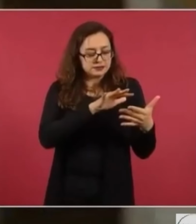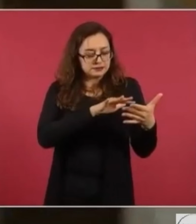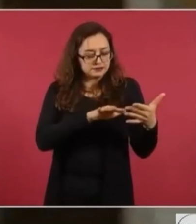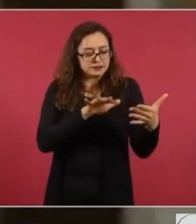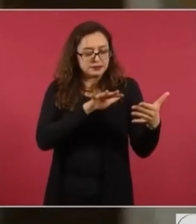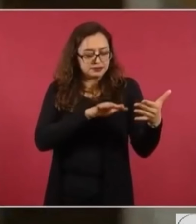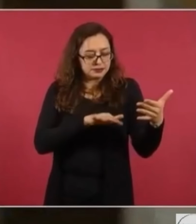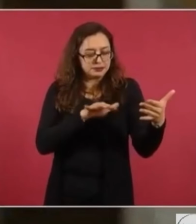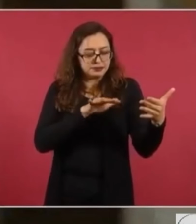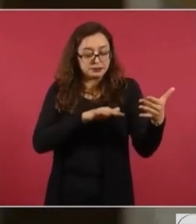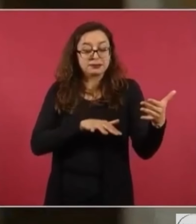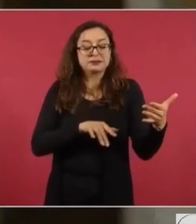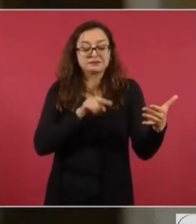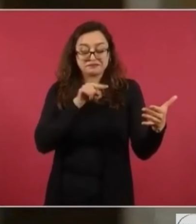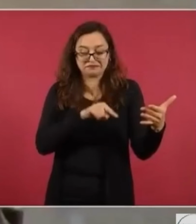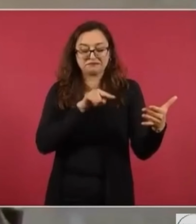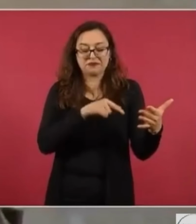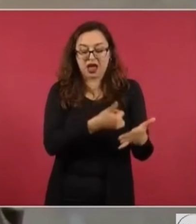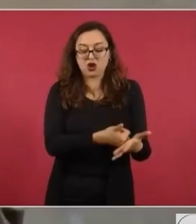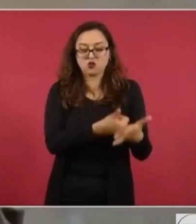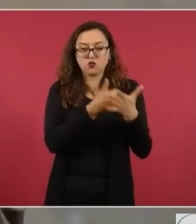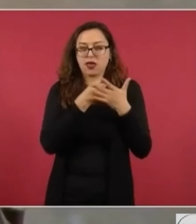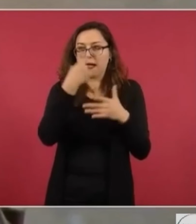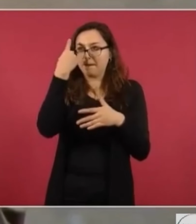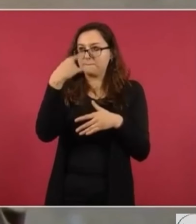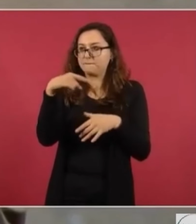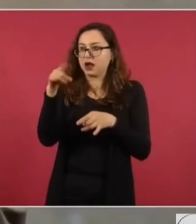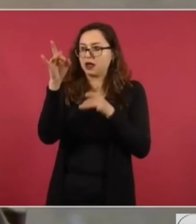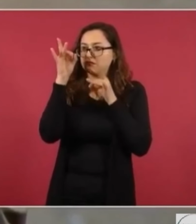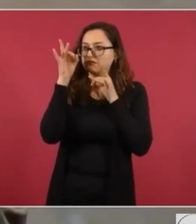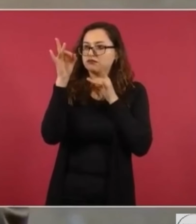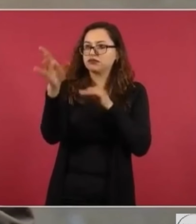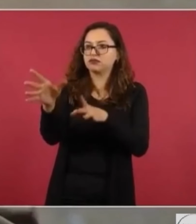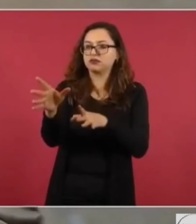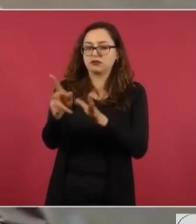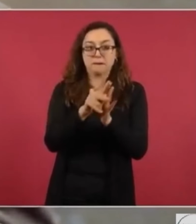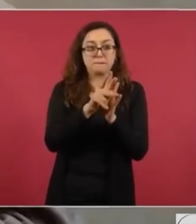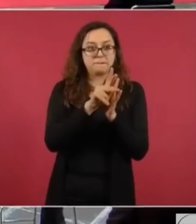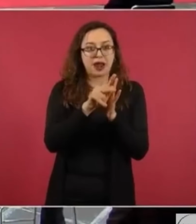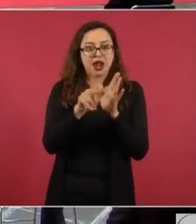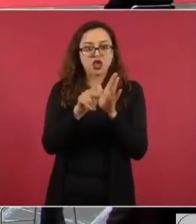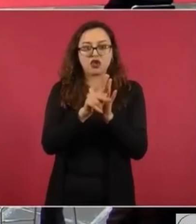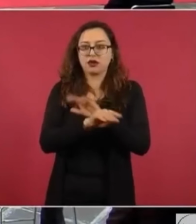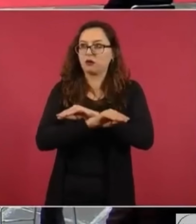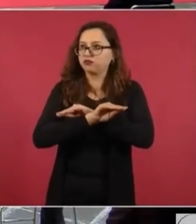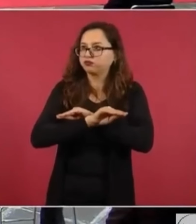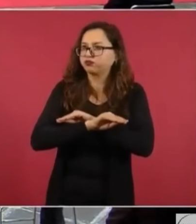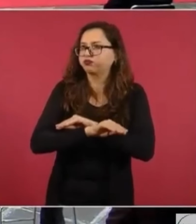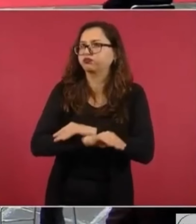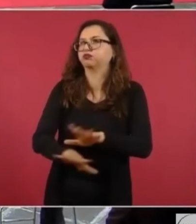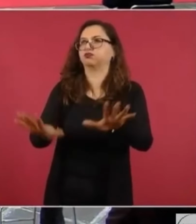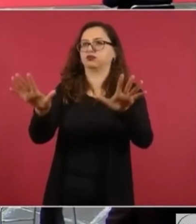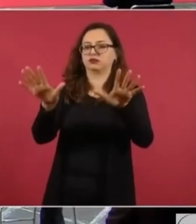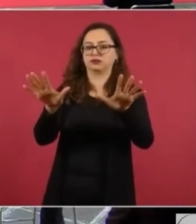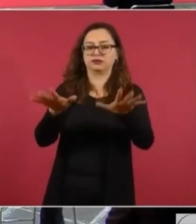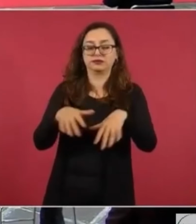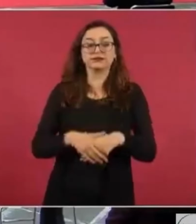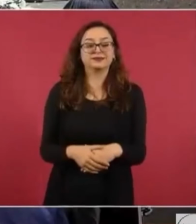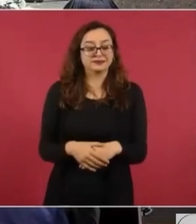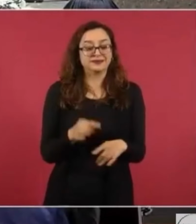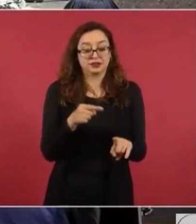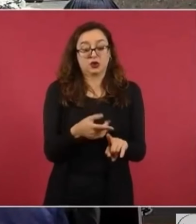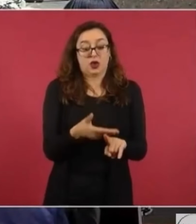sea mi arma muy grande, el periódico. Y esto lo escribe a un año, tal